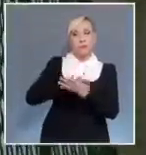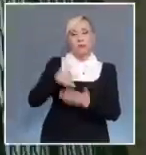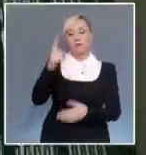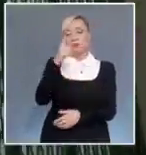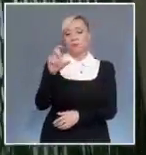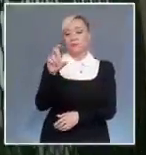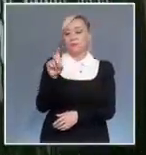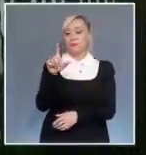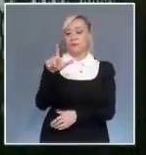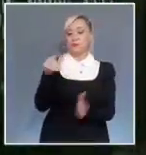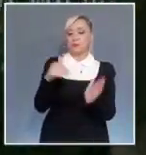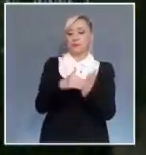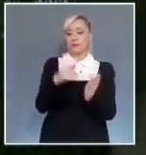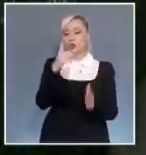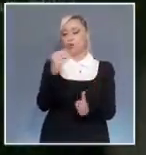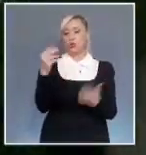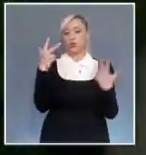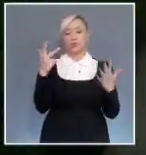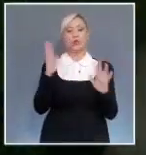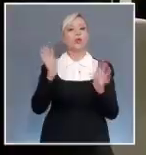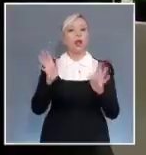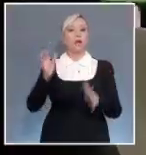137,108 han sido sentenciadas y